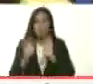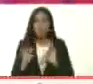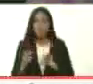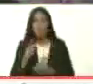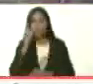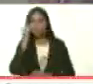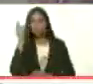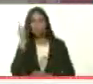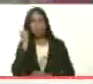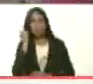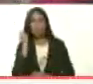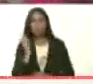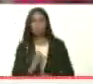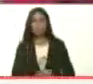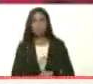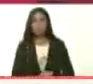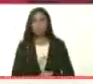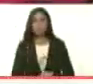muchachas.